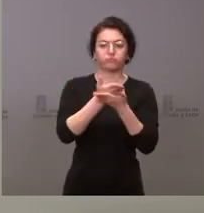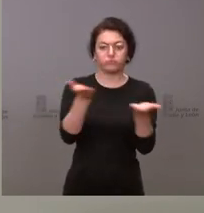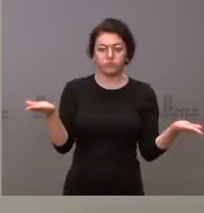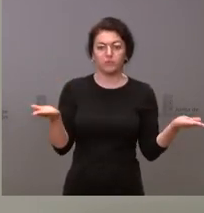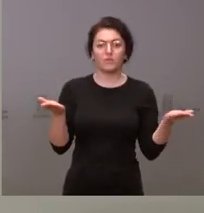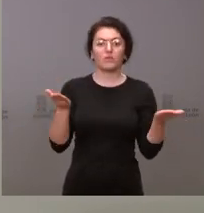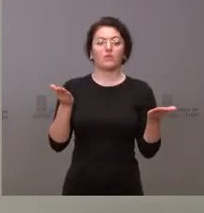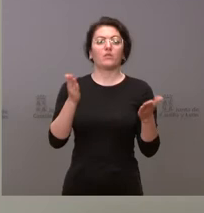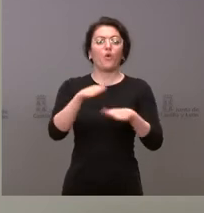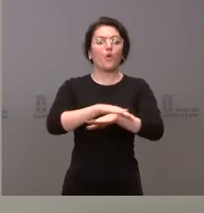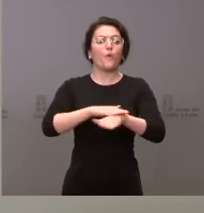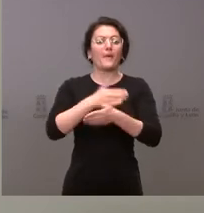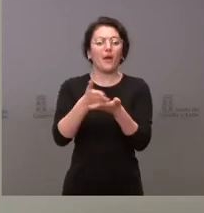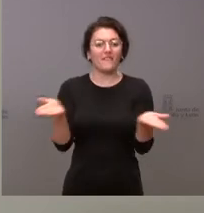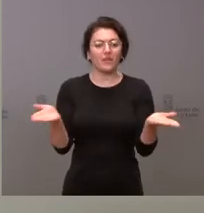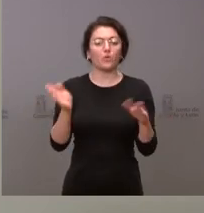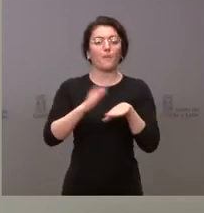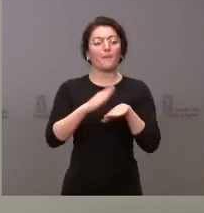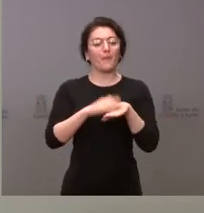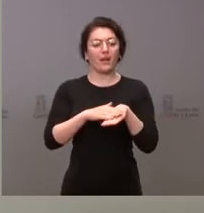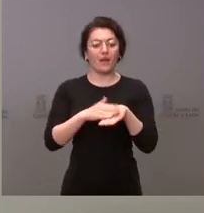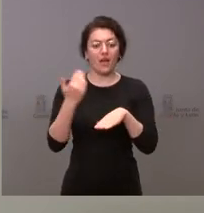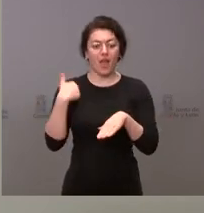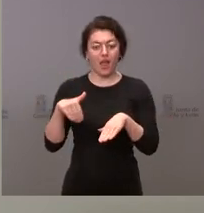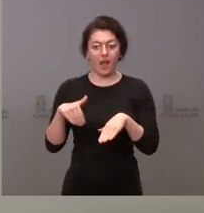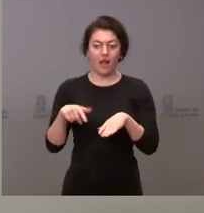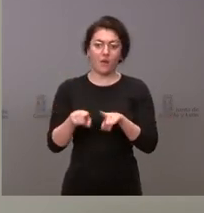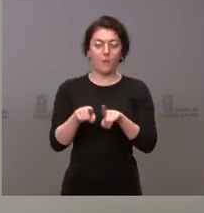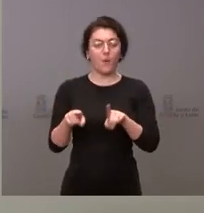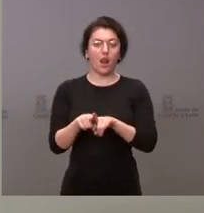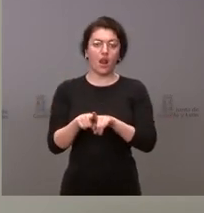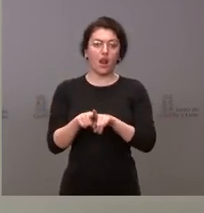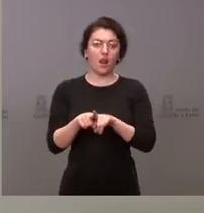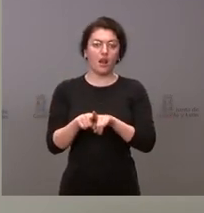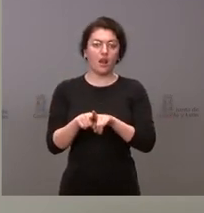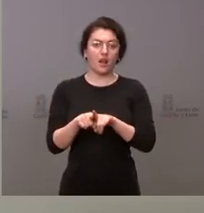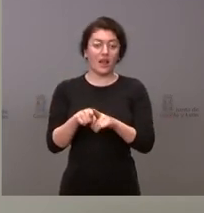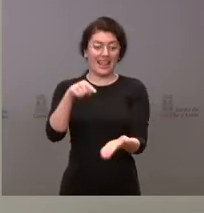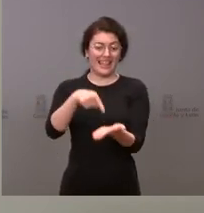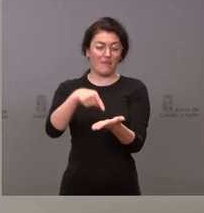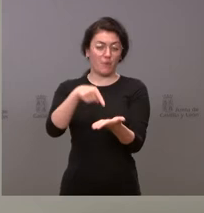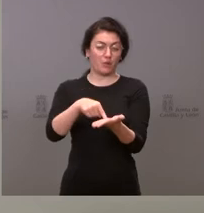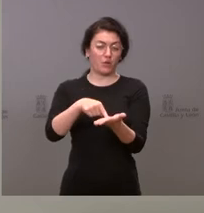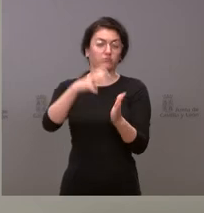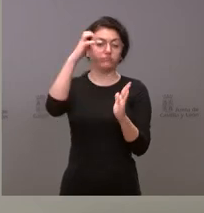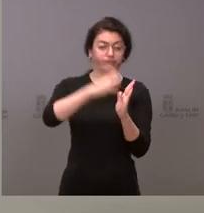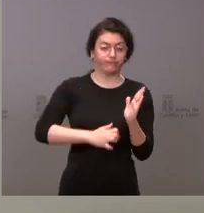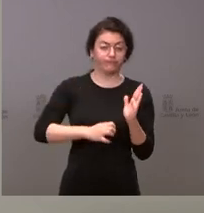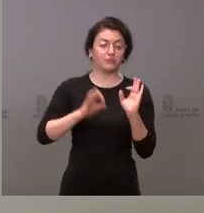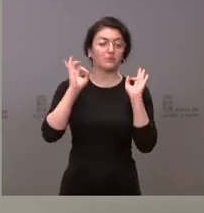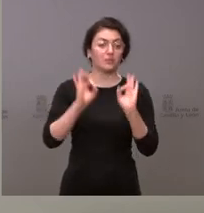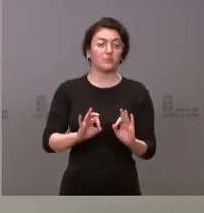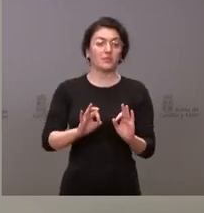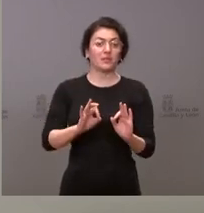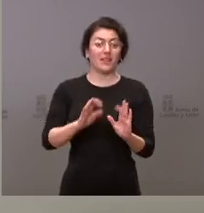para proceder a eliminar vamos a reducir algunos de los impuestos particularmente la rebaja en